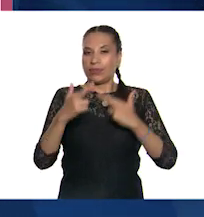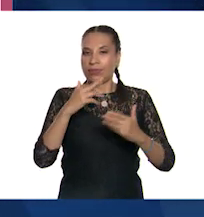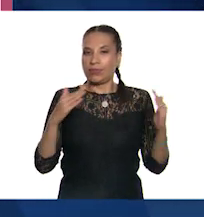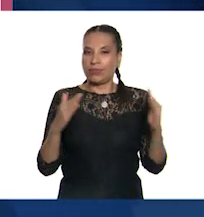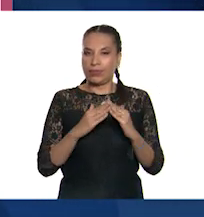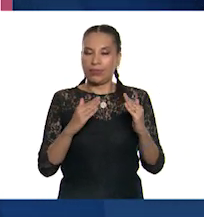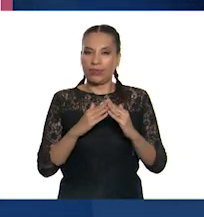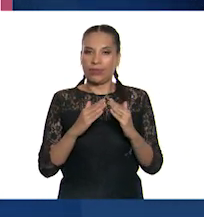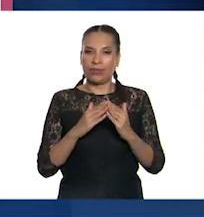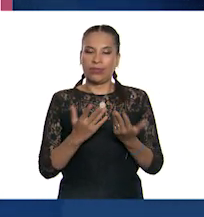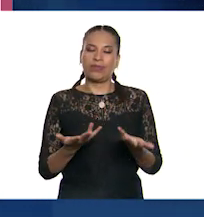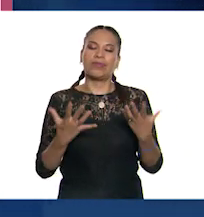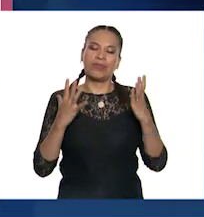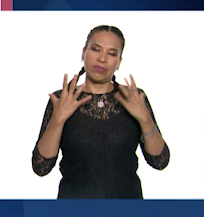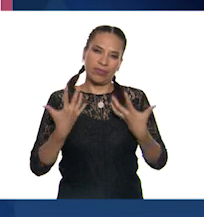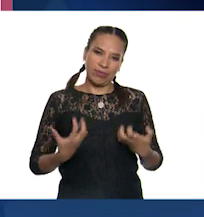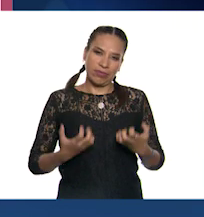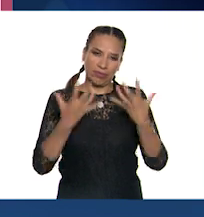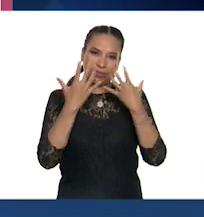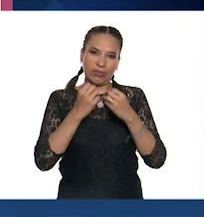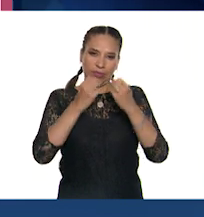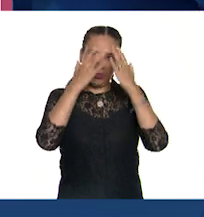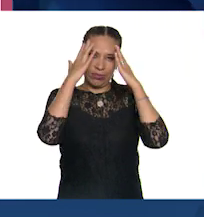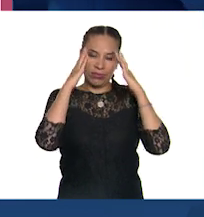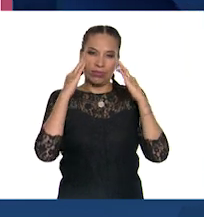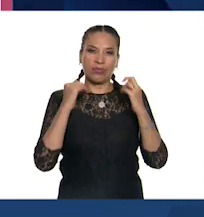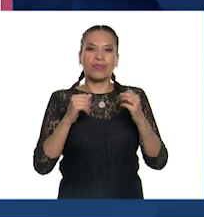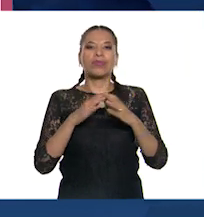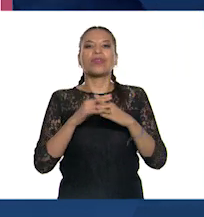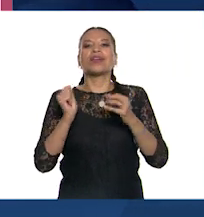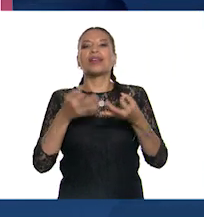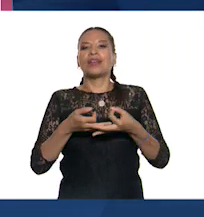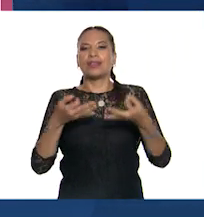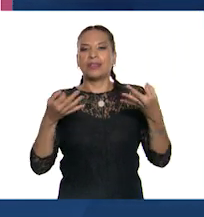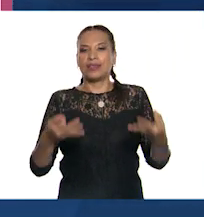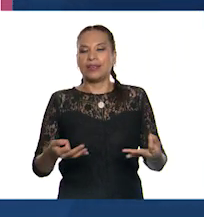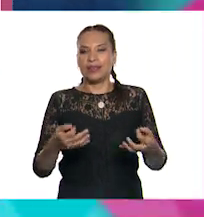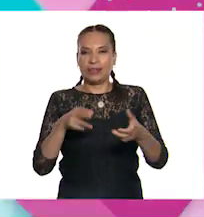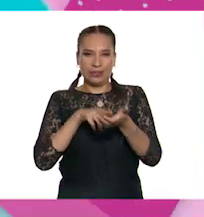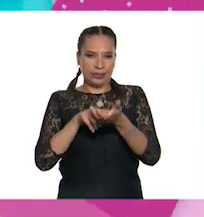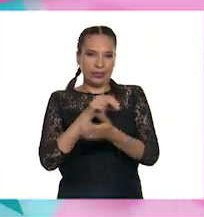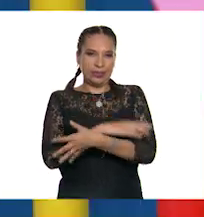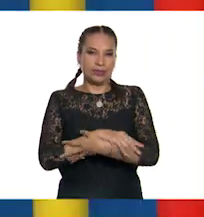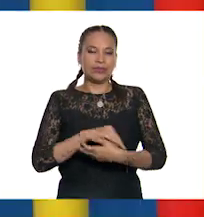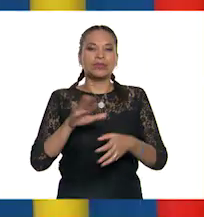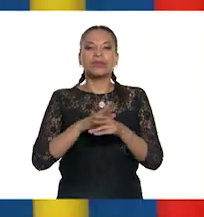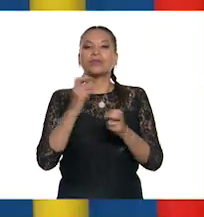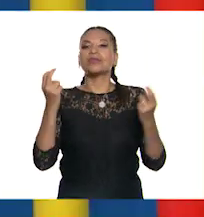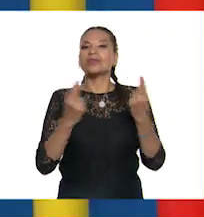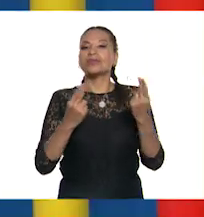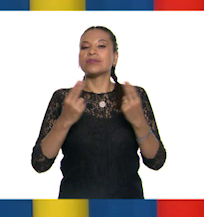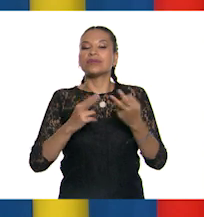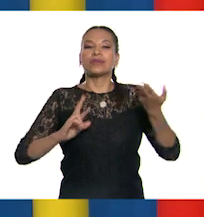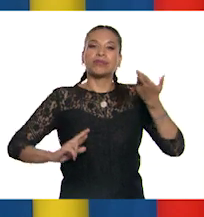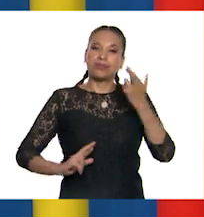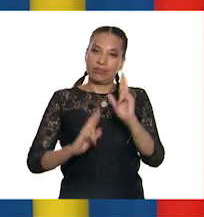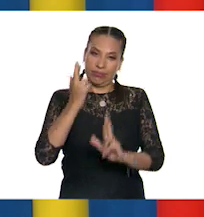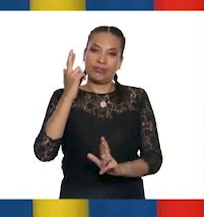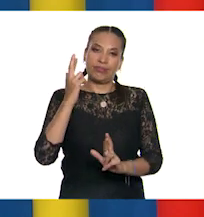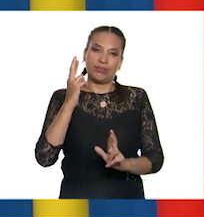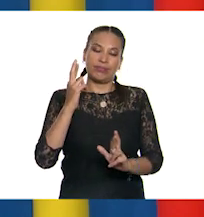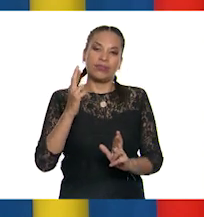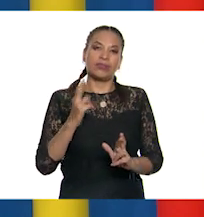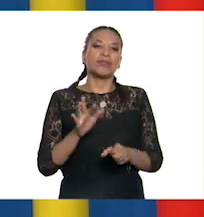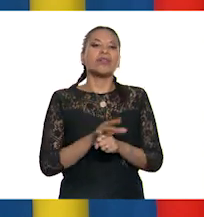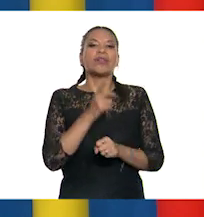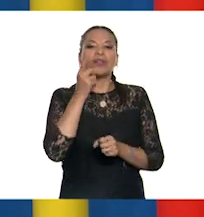sus casitas con los brazos caídos, negros por el sudor y la tierra. Y yo supongo que por eso se requería de una revolución. Y bueno,